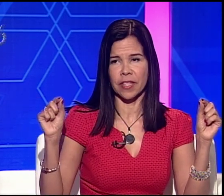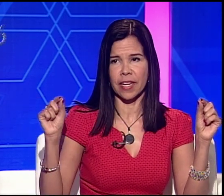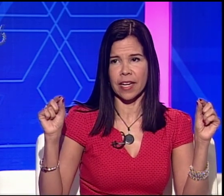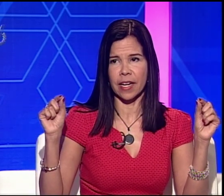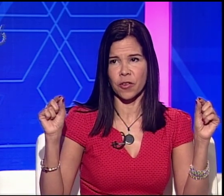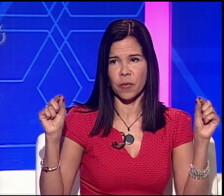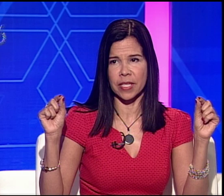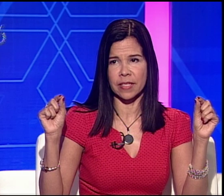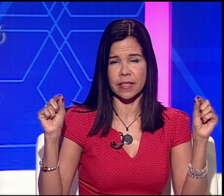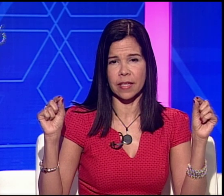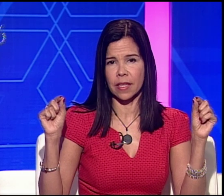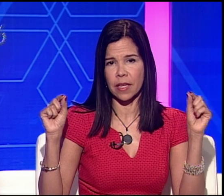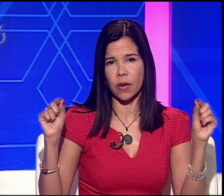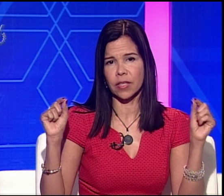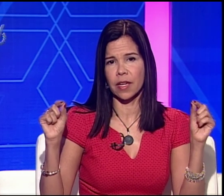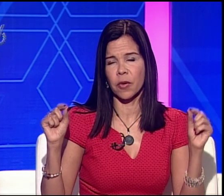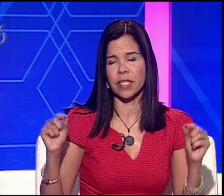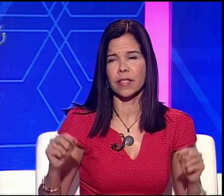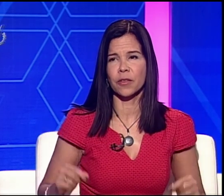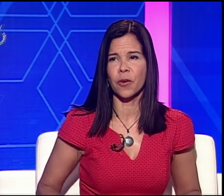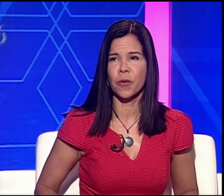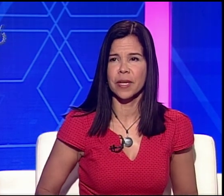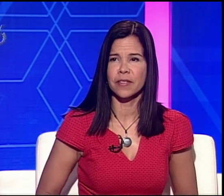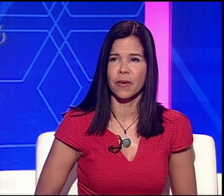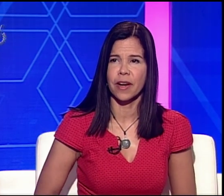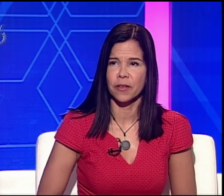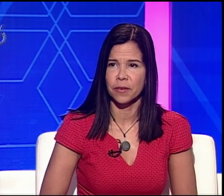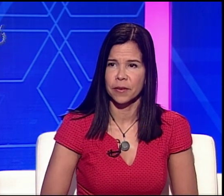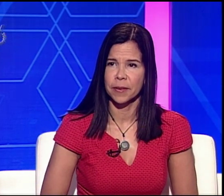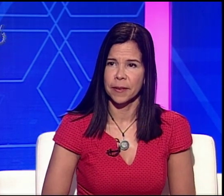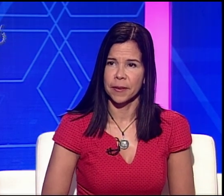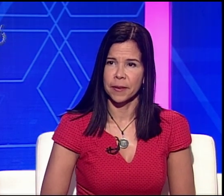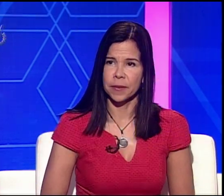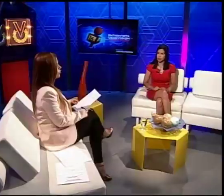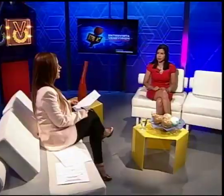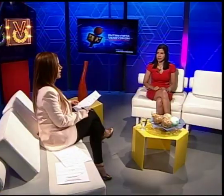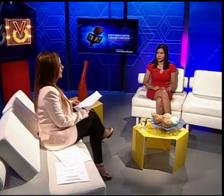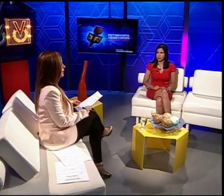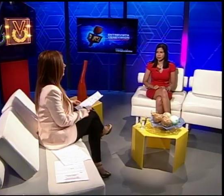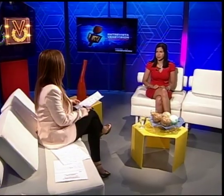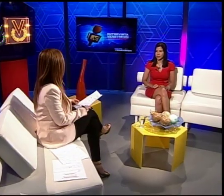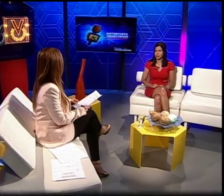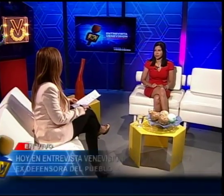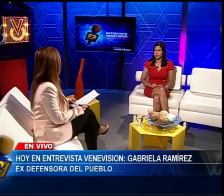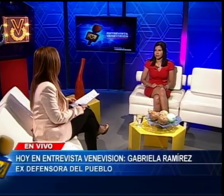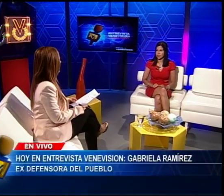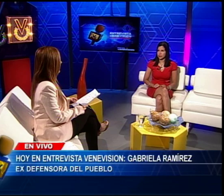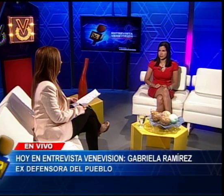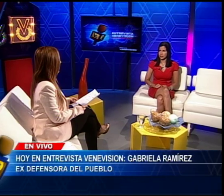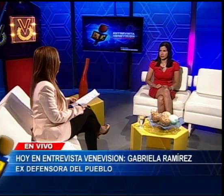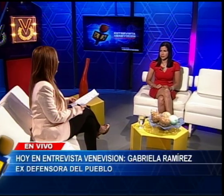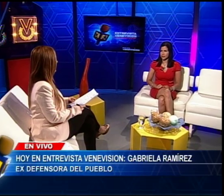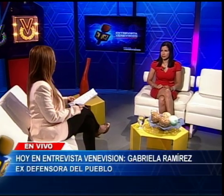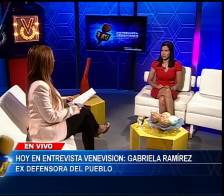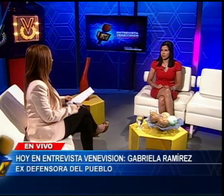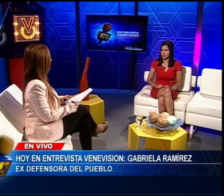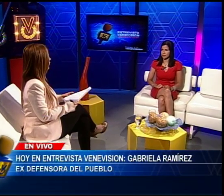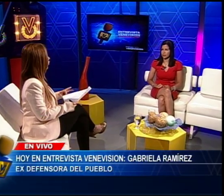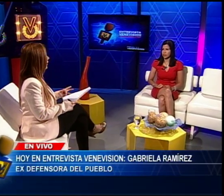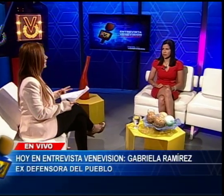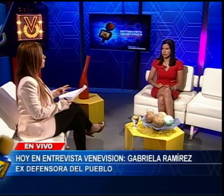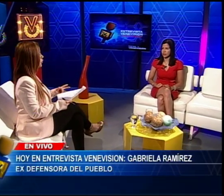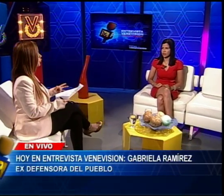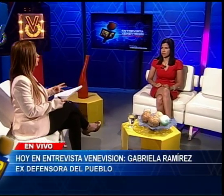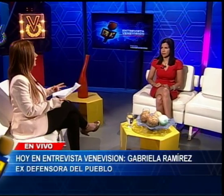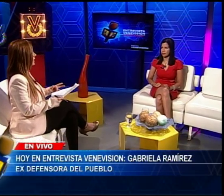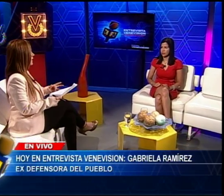volviendo a defender en el año 2017, y es lo que tenemos que hacer todos los venezolanos. ¿Hay alguna intención política detrás de